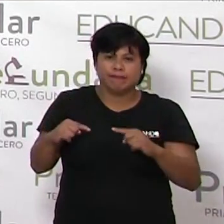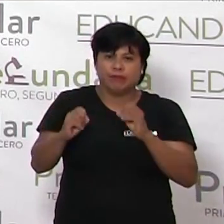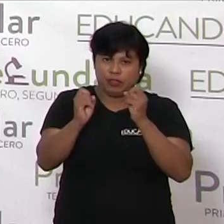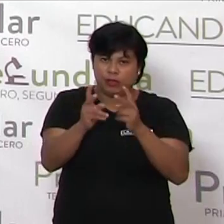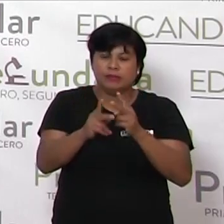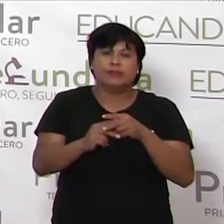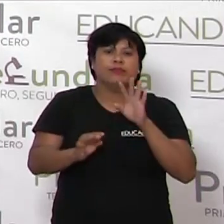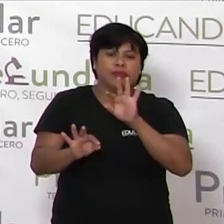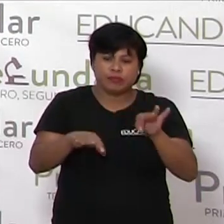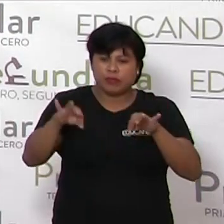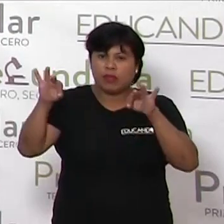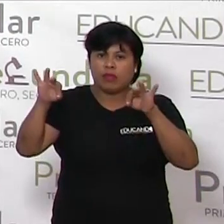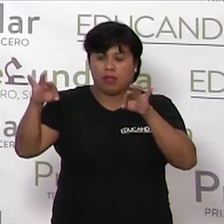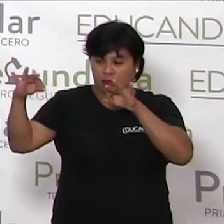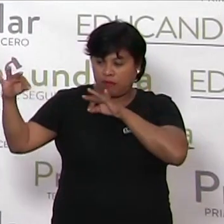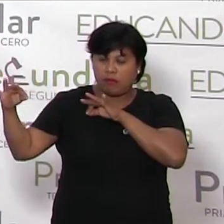pegar.